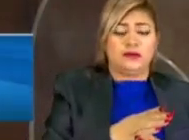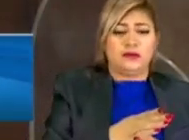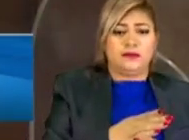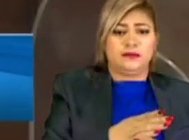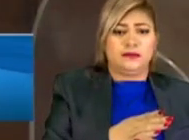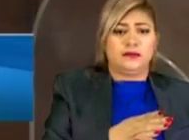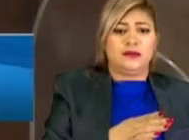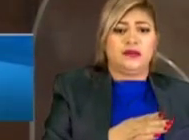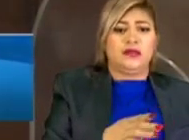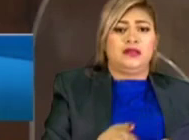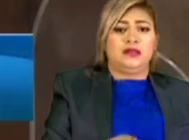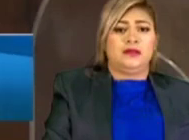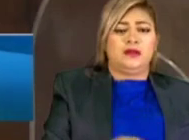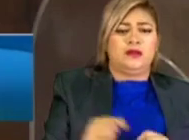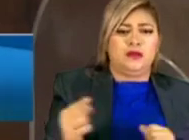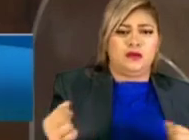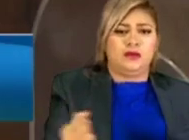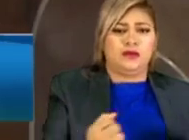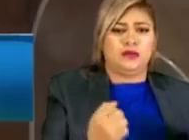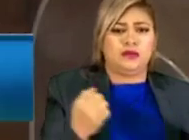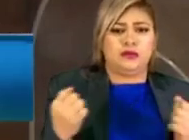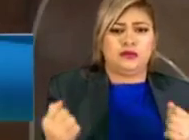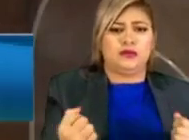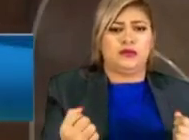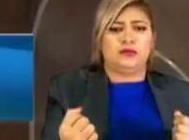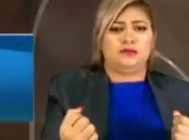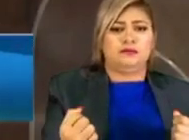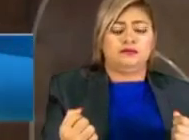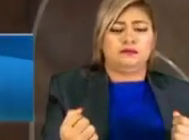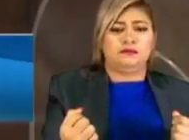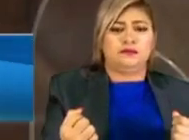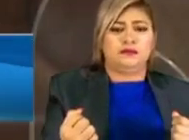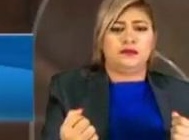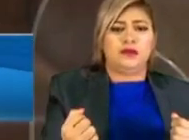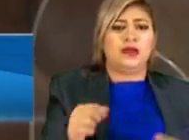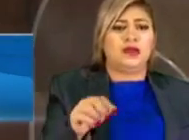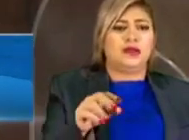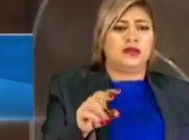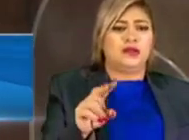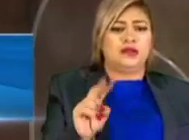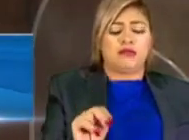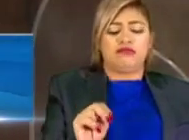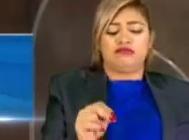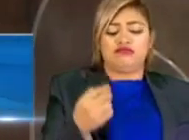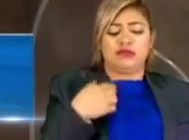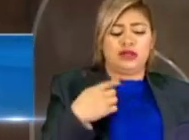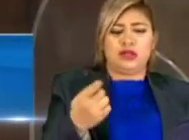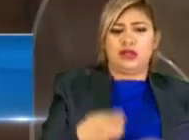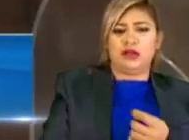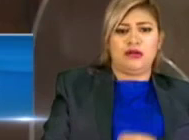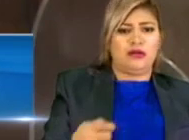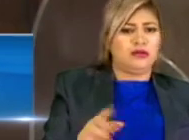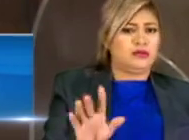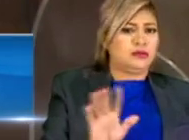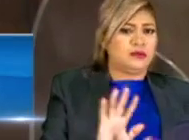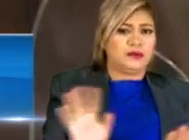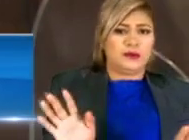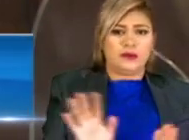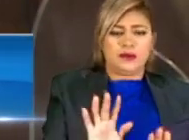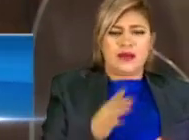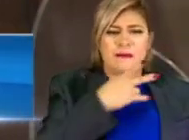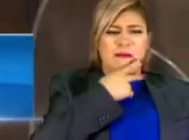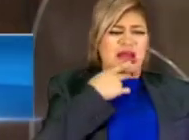En la lucha nacional contra el crimen no he negociado ni negociaré con